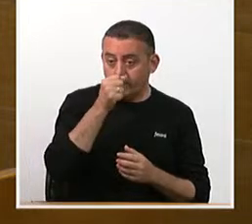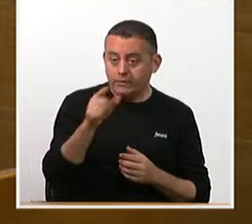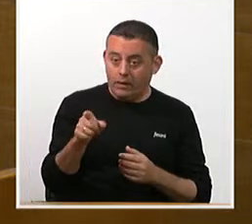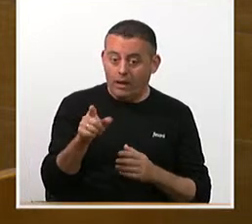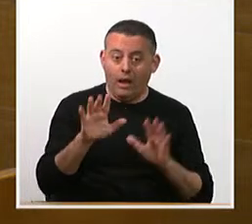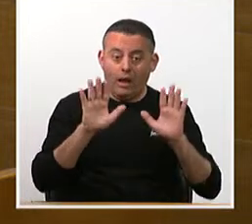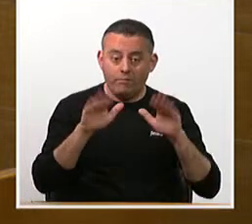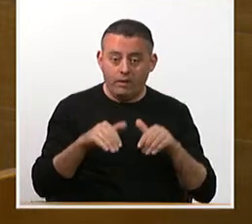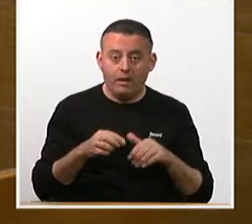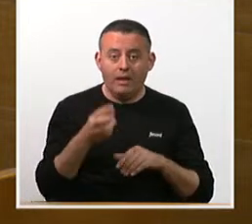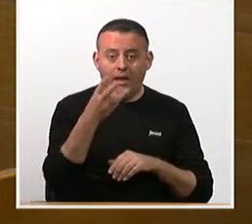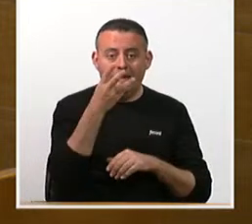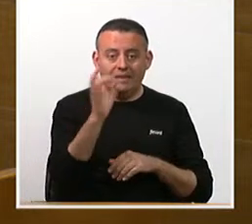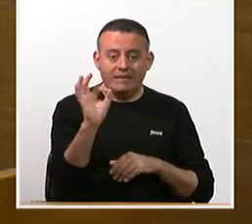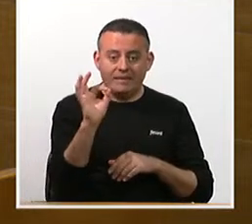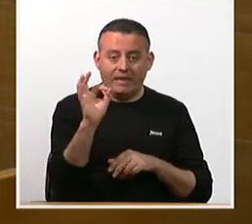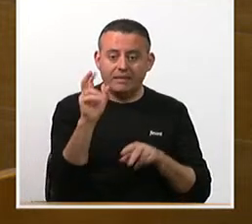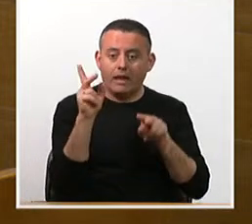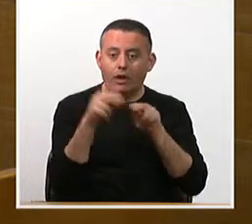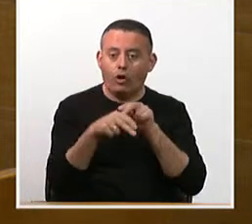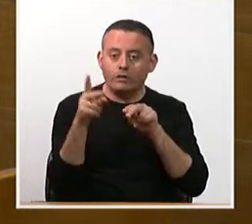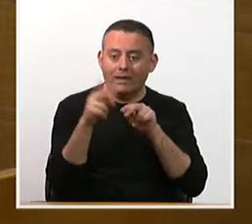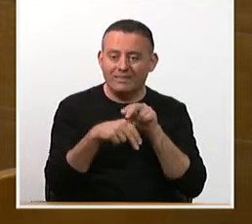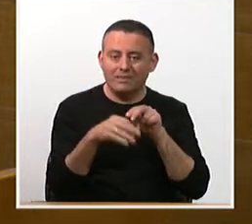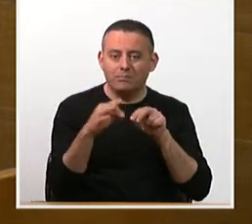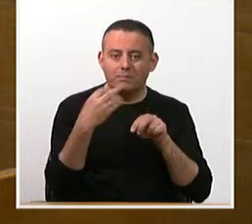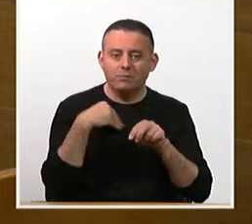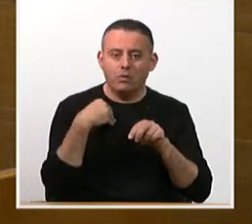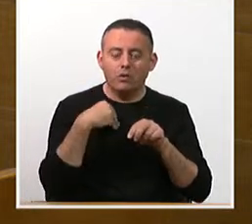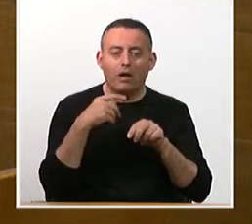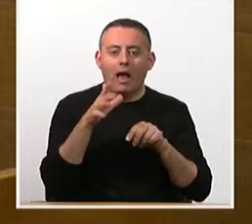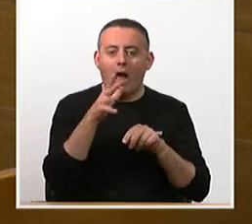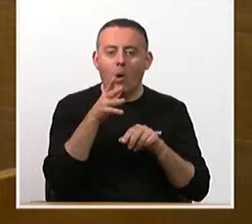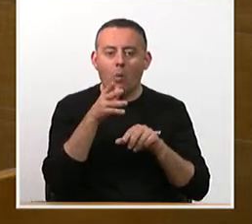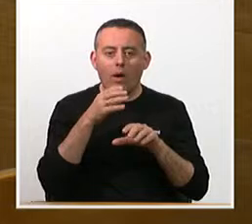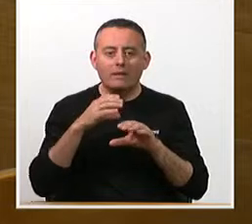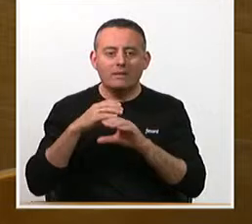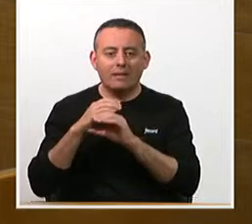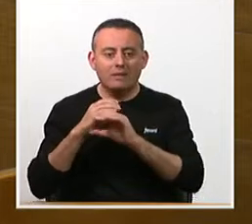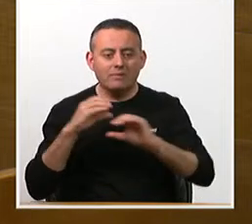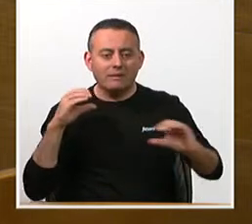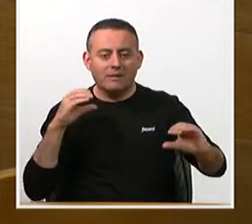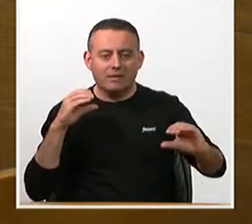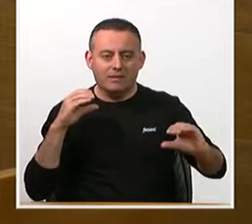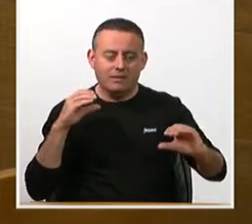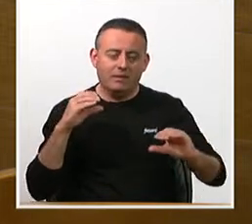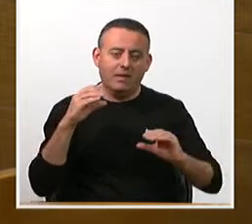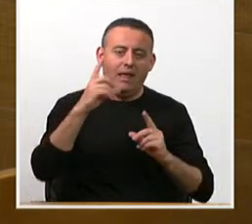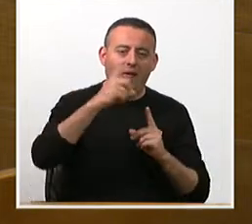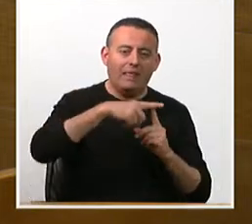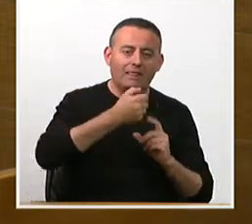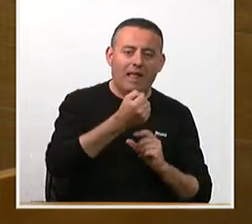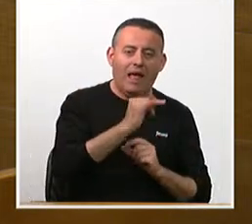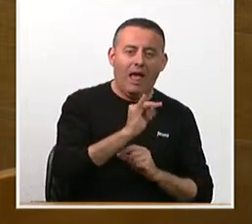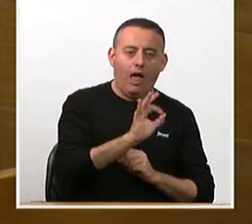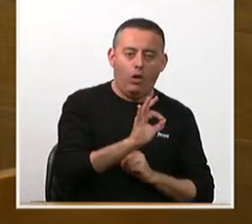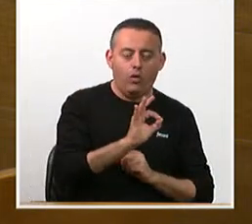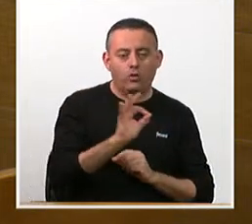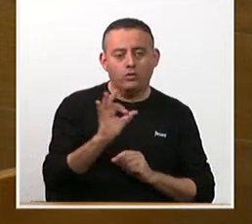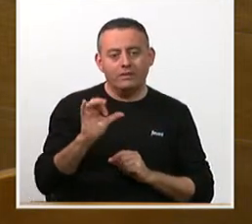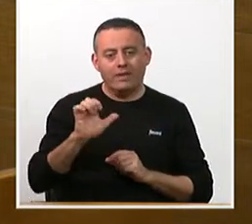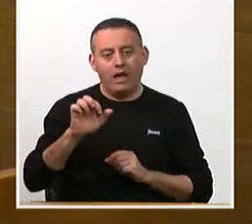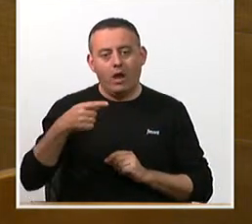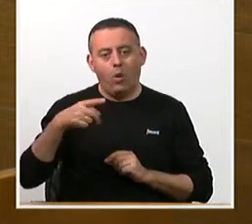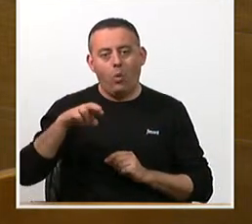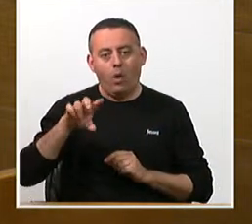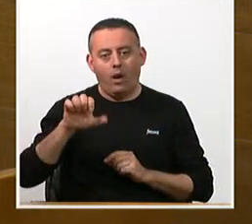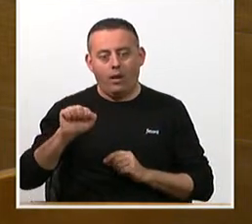recortes ideológicos del trasbase Tajo segura que hemos sufrido en los últimos años nos llevan a que nuestros